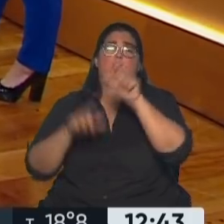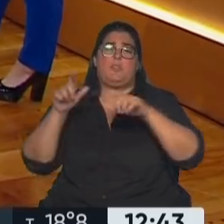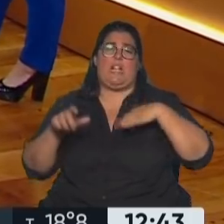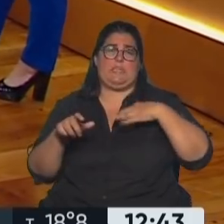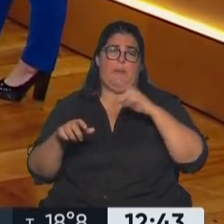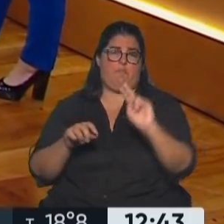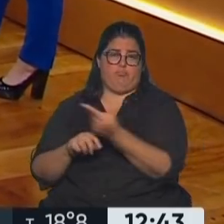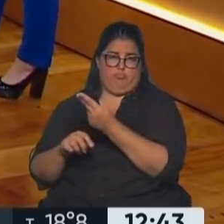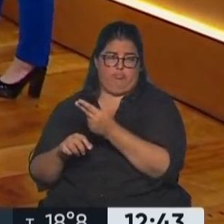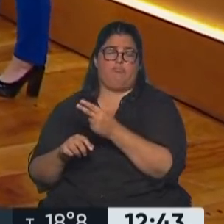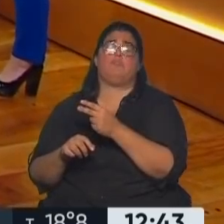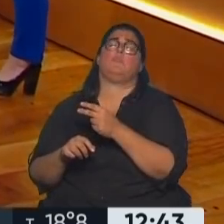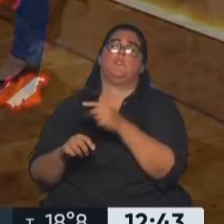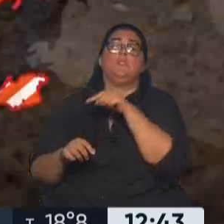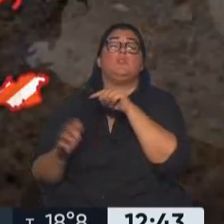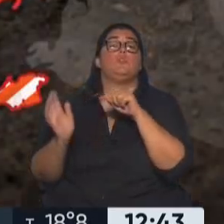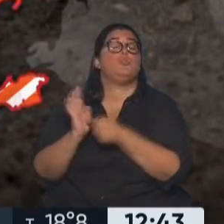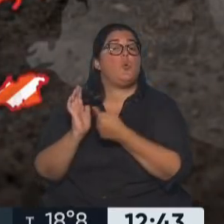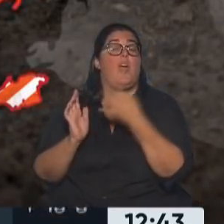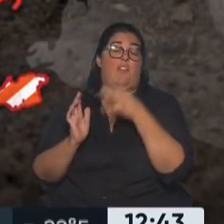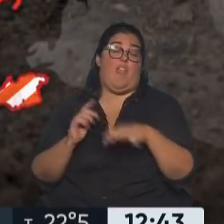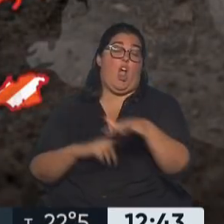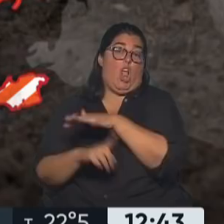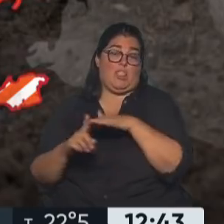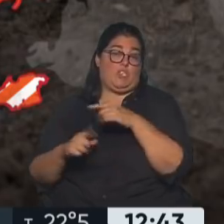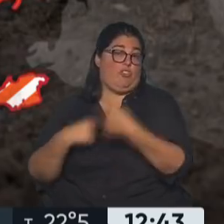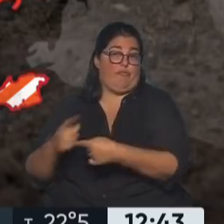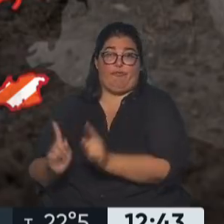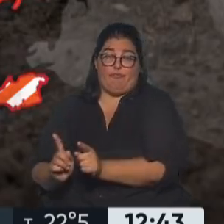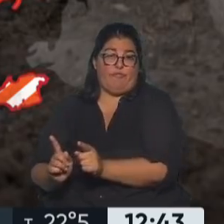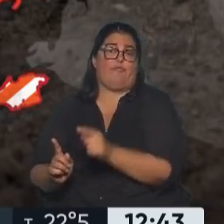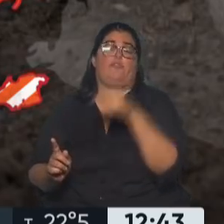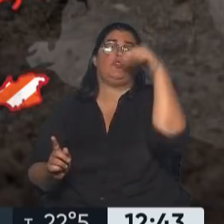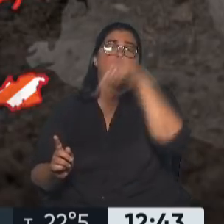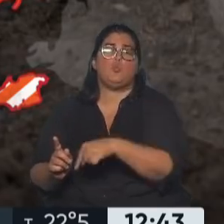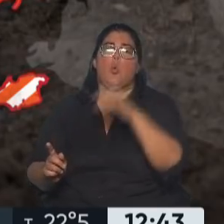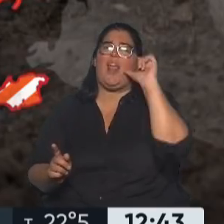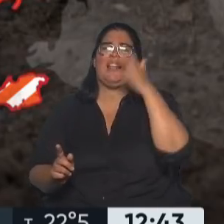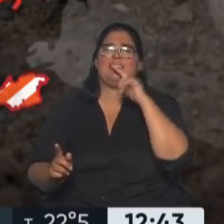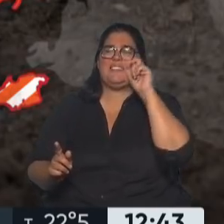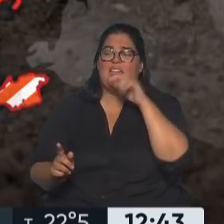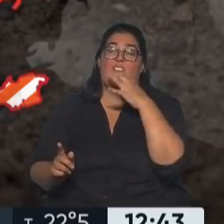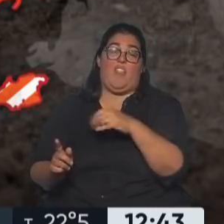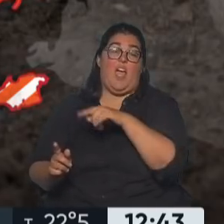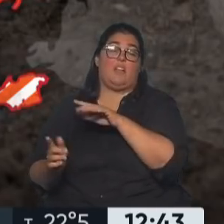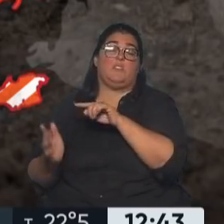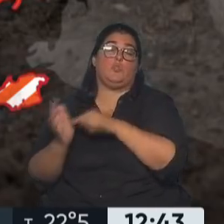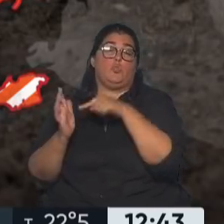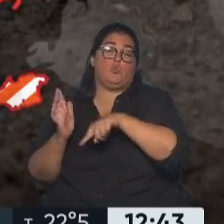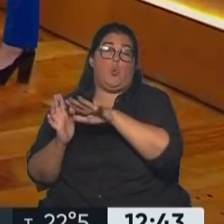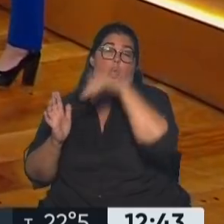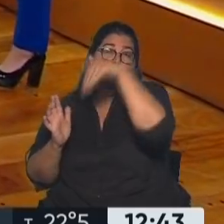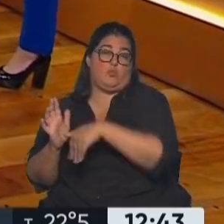una ciudad que continúa en ese contexto y que está en el sureste y muy clave justamente también para el sur. Y